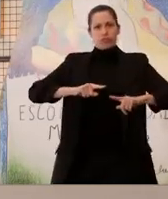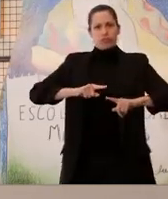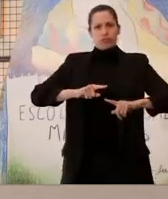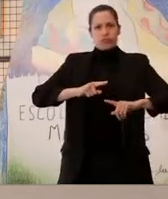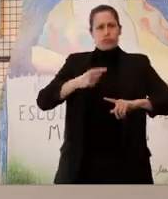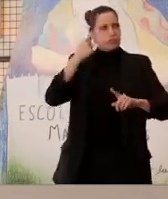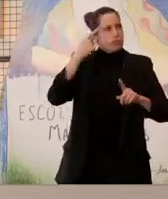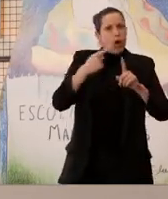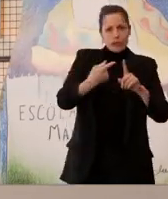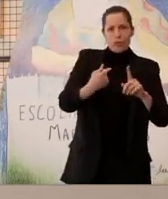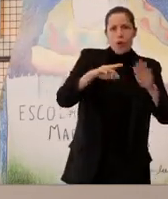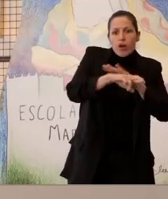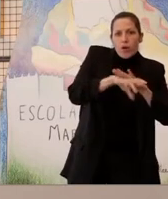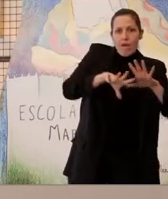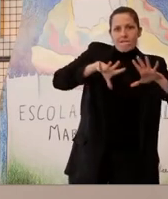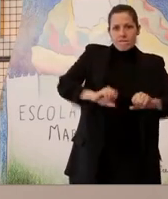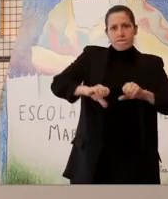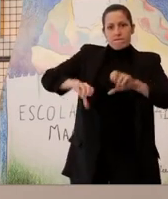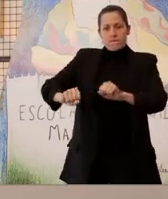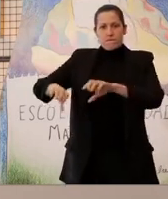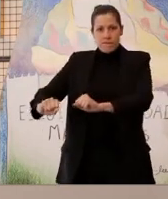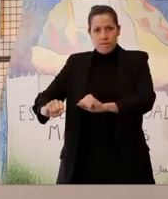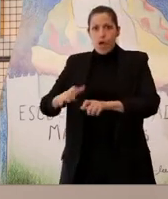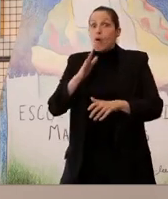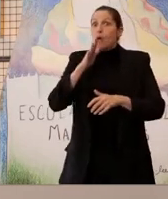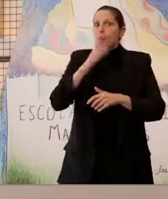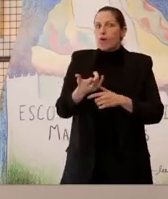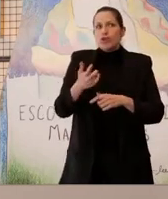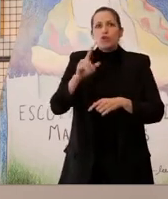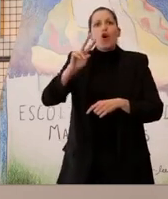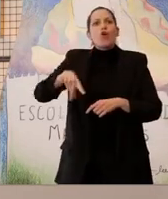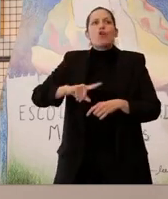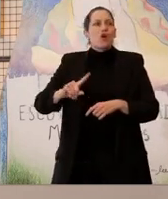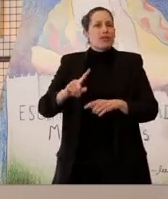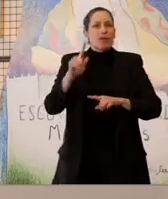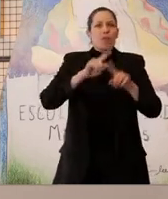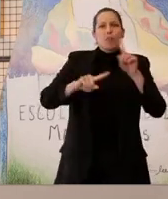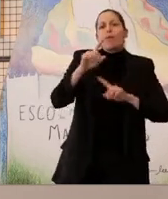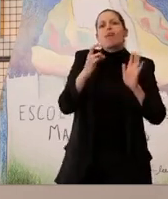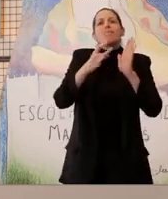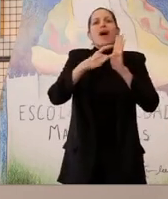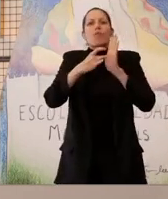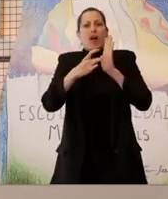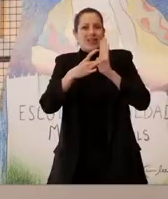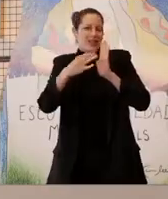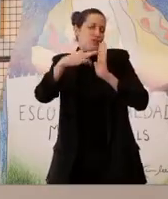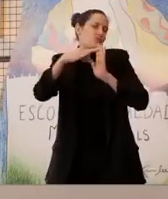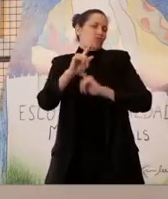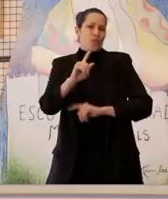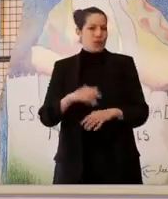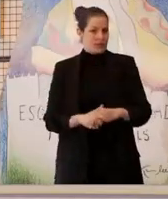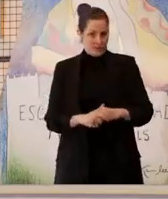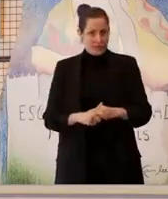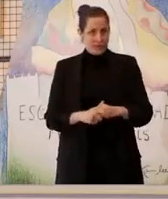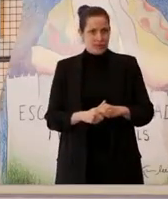por lo tanto no es un problema cualitativo solamente Y si fuese solamente un problema cualitativo